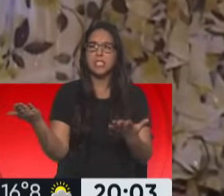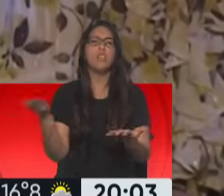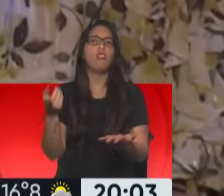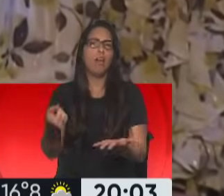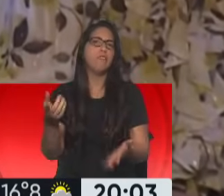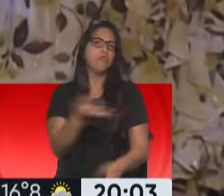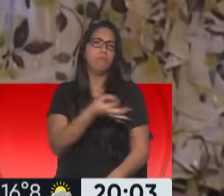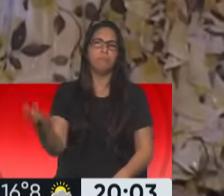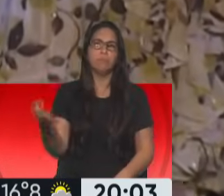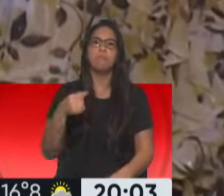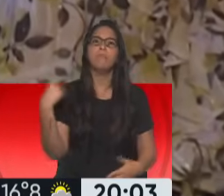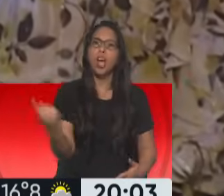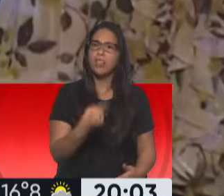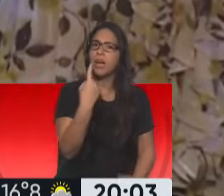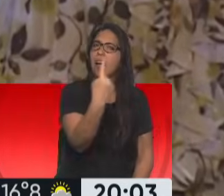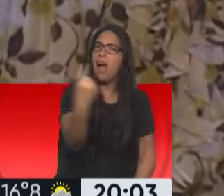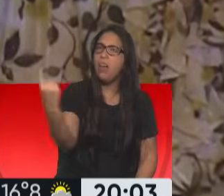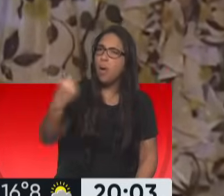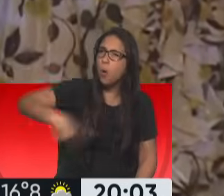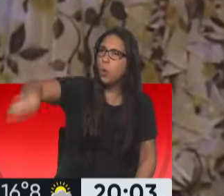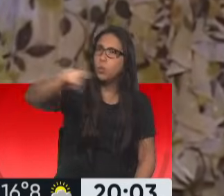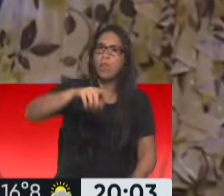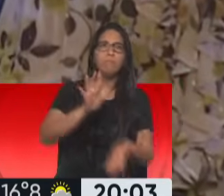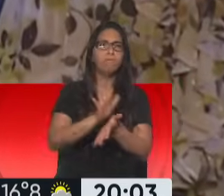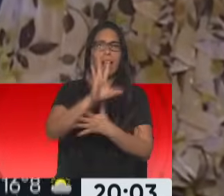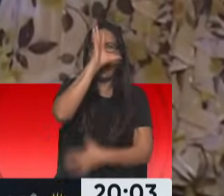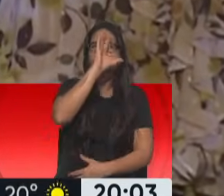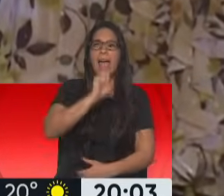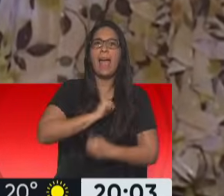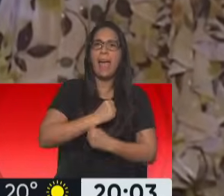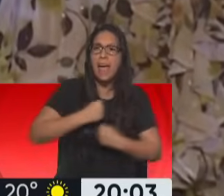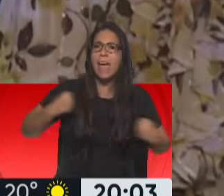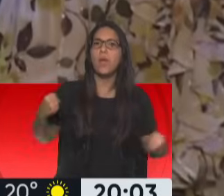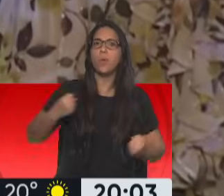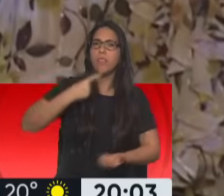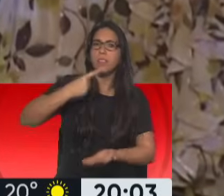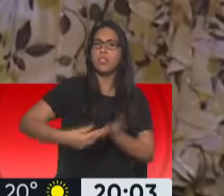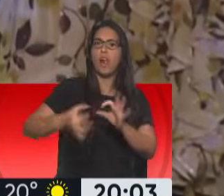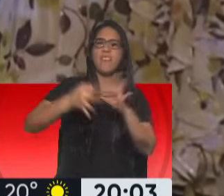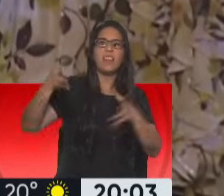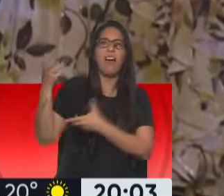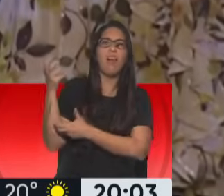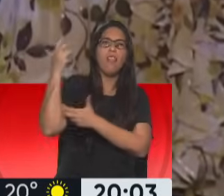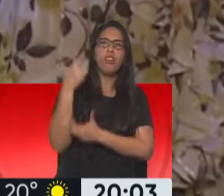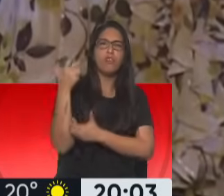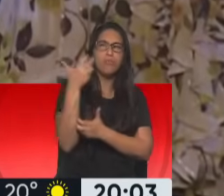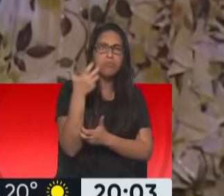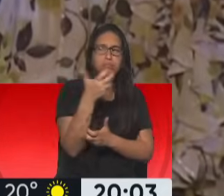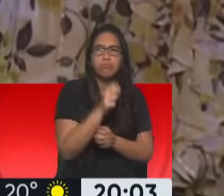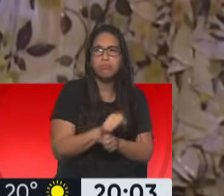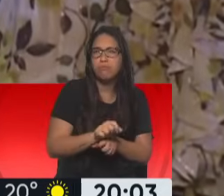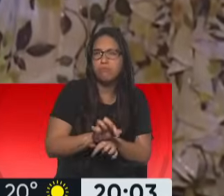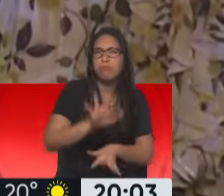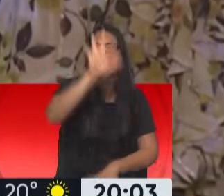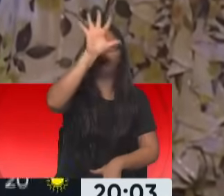Por eso, cada uno de ustedes es un héroe que ha decidido llevar la antorcha de la libertad a los rincones más oscuros